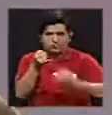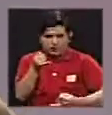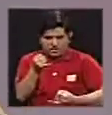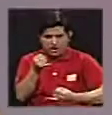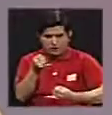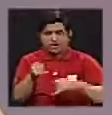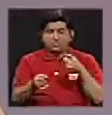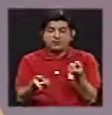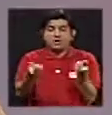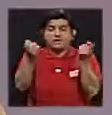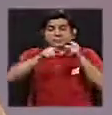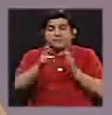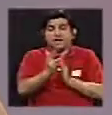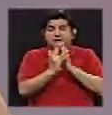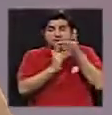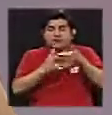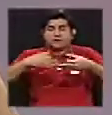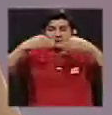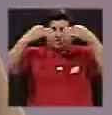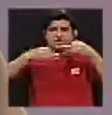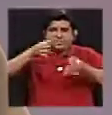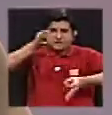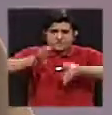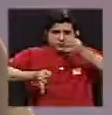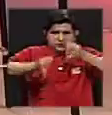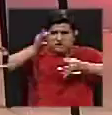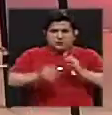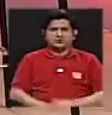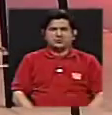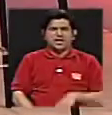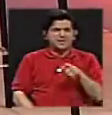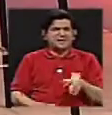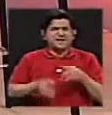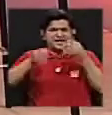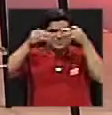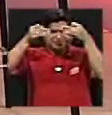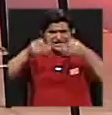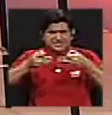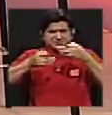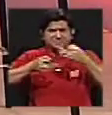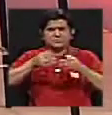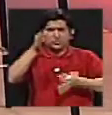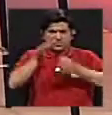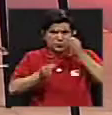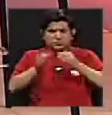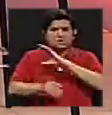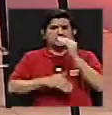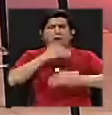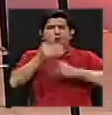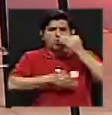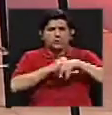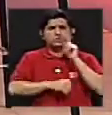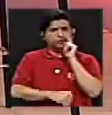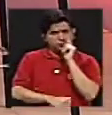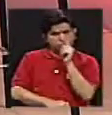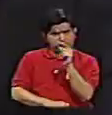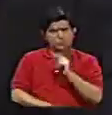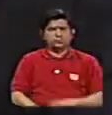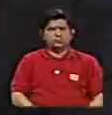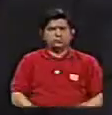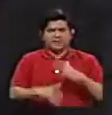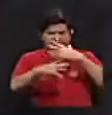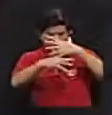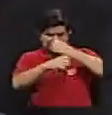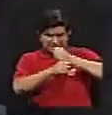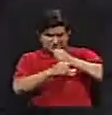que vendría a través de la sentencia judicial. Y para esa sentencia judicial o para ese proceso judicial, ustedes están